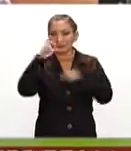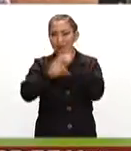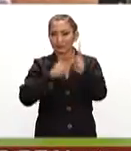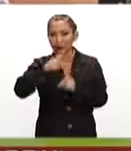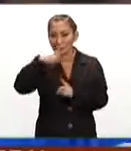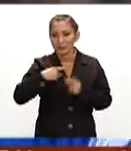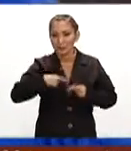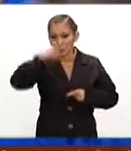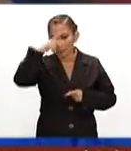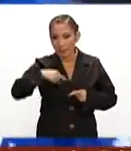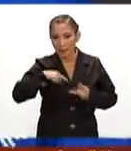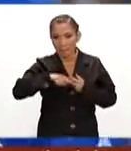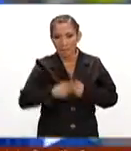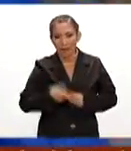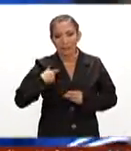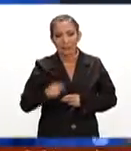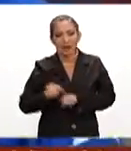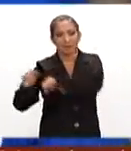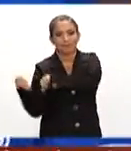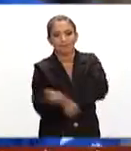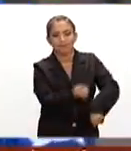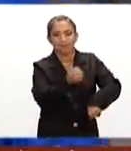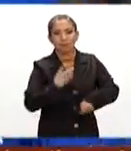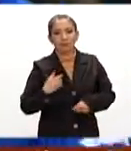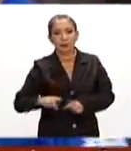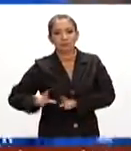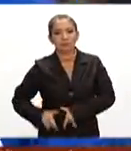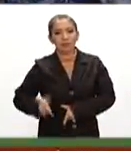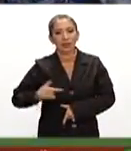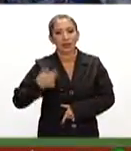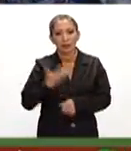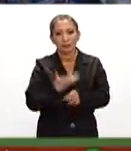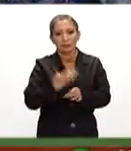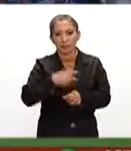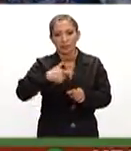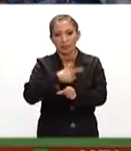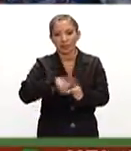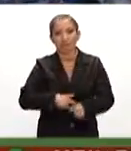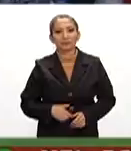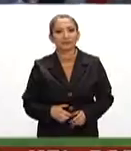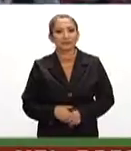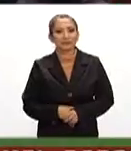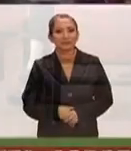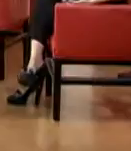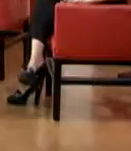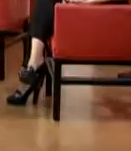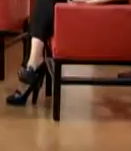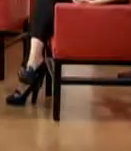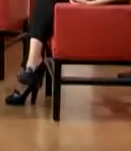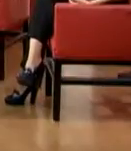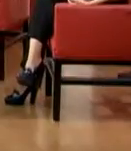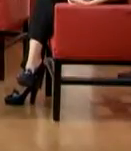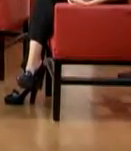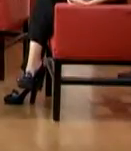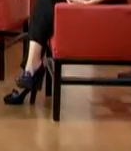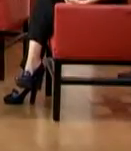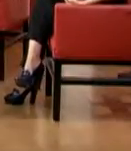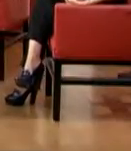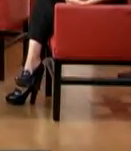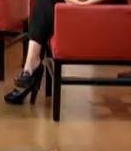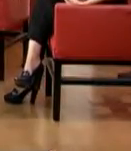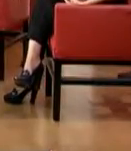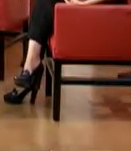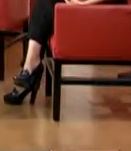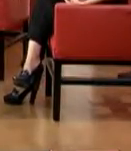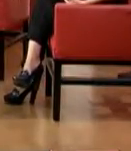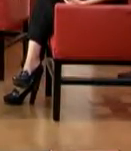deportes, mexicanos abren en las series de campeonato de las ligas nacional y americana. Gracias, fue un placer estar